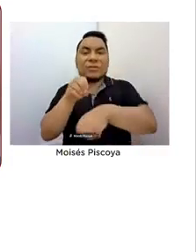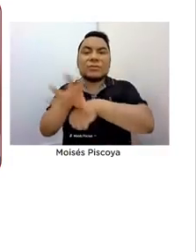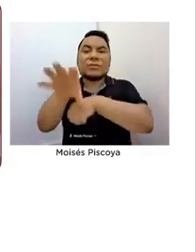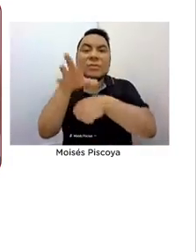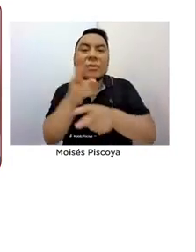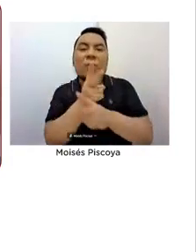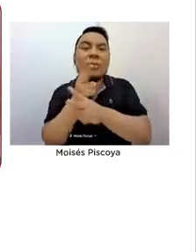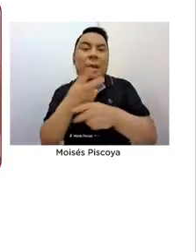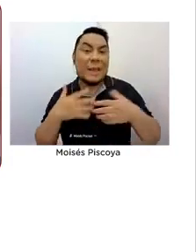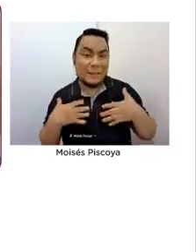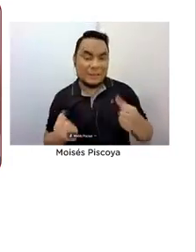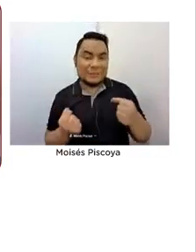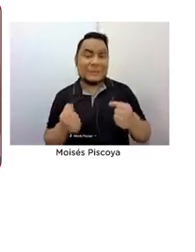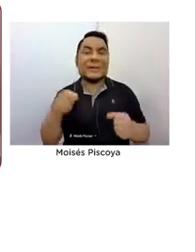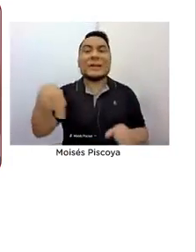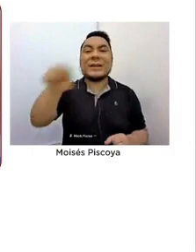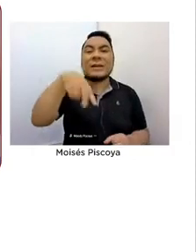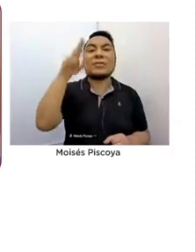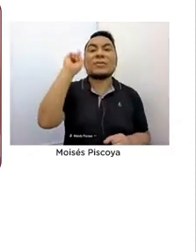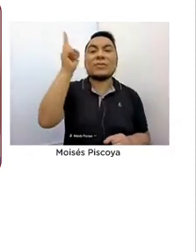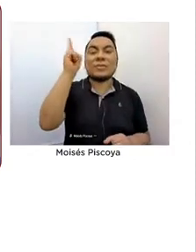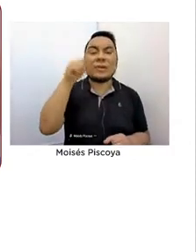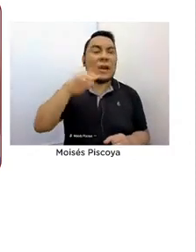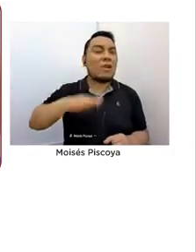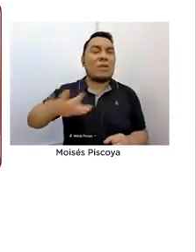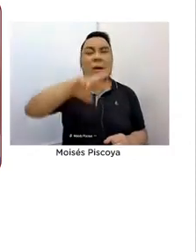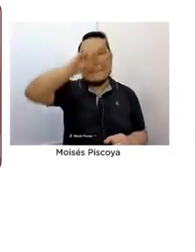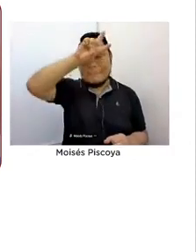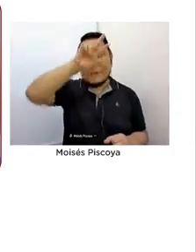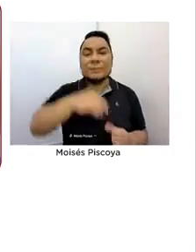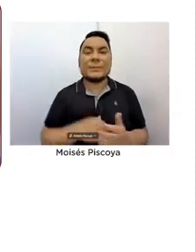de la salud de los docentes en el Perú.